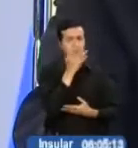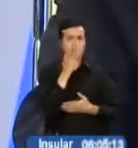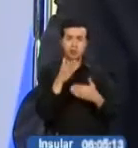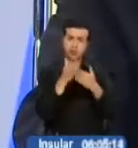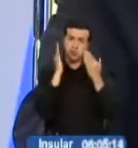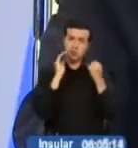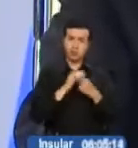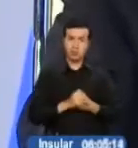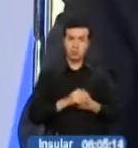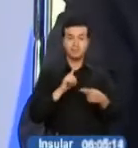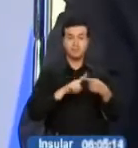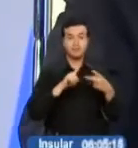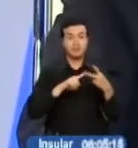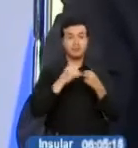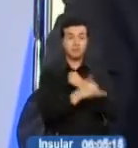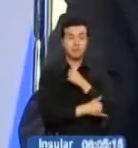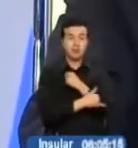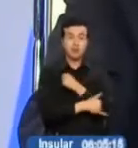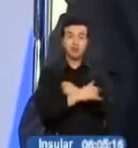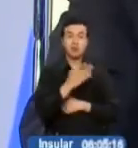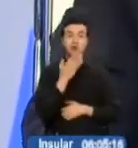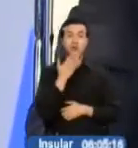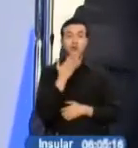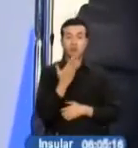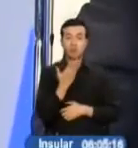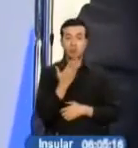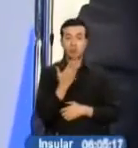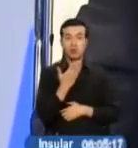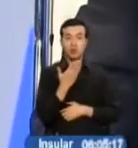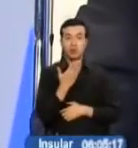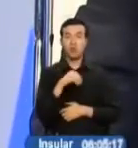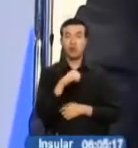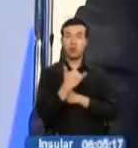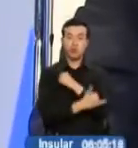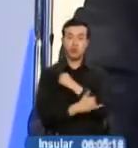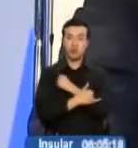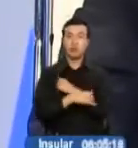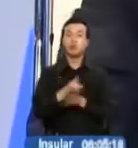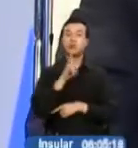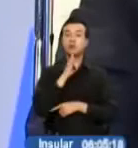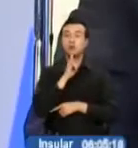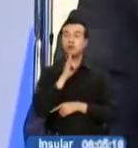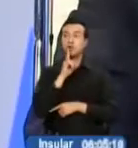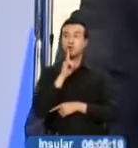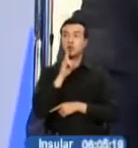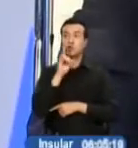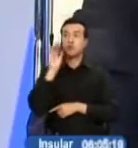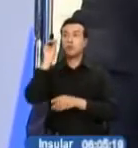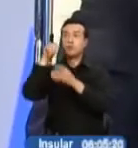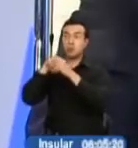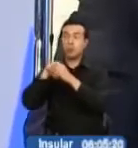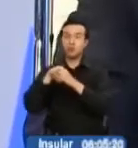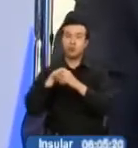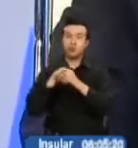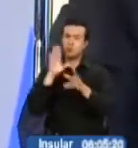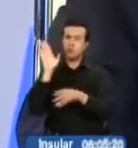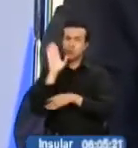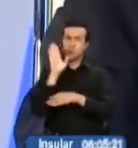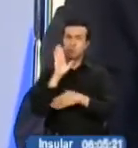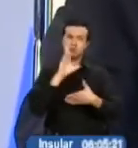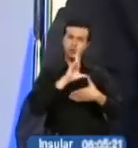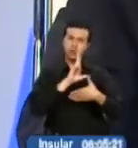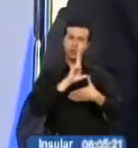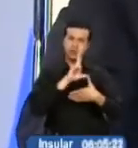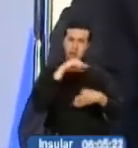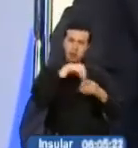contra de que los países mantengamos las reservas en el norte y no la tengamos en Sudamérica, donde podríamos